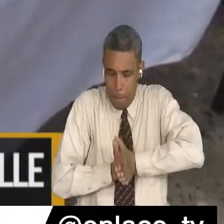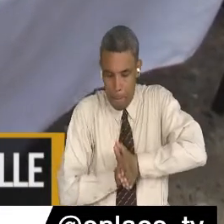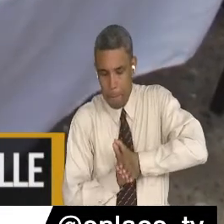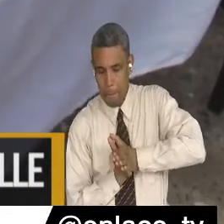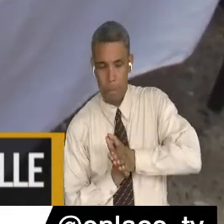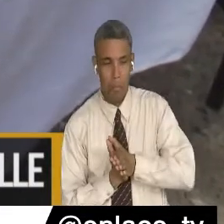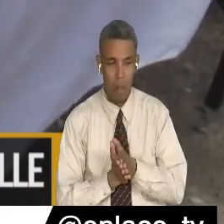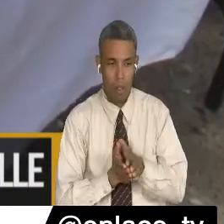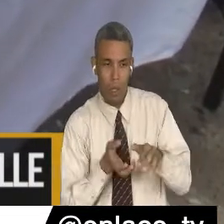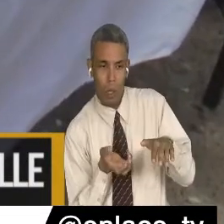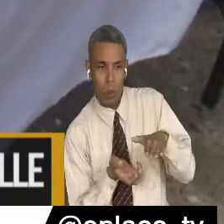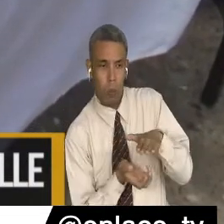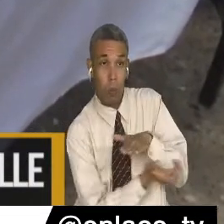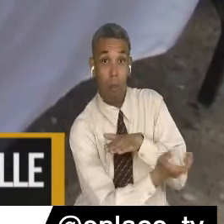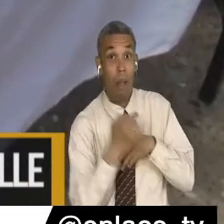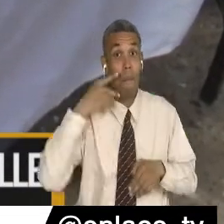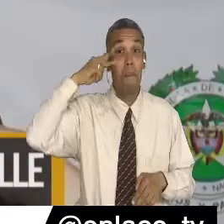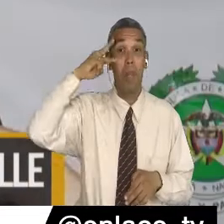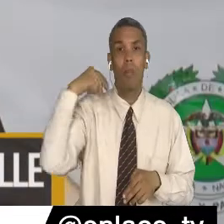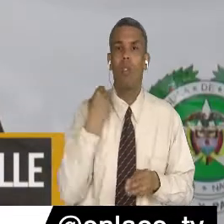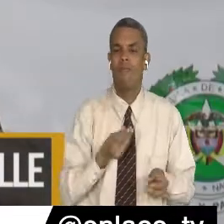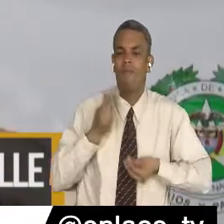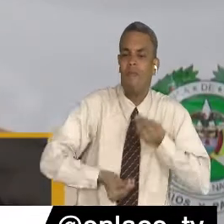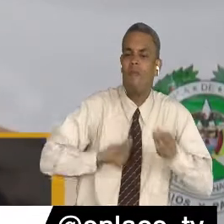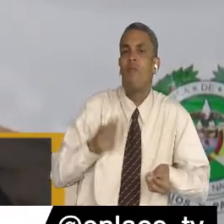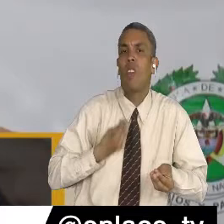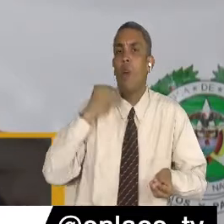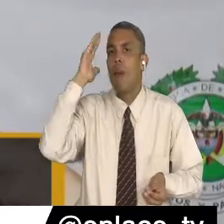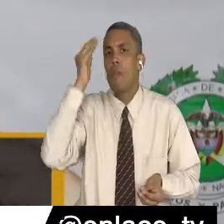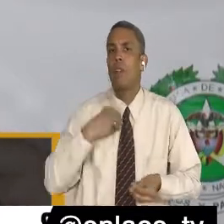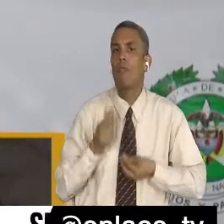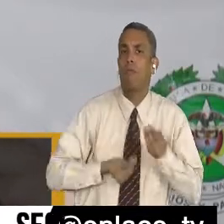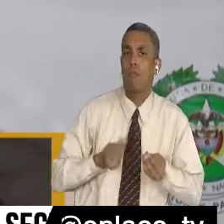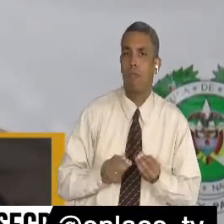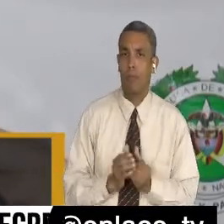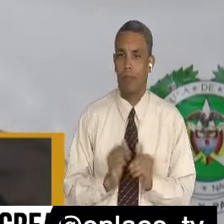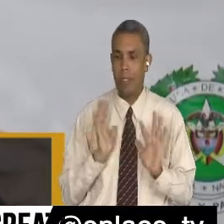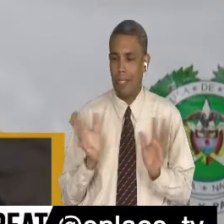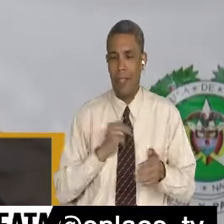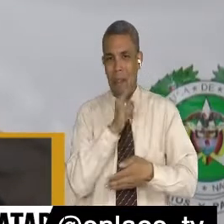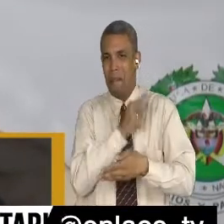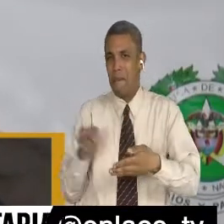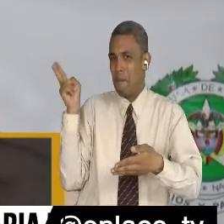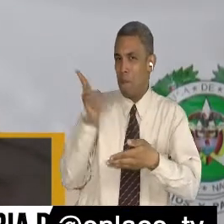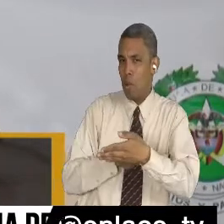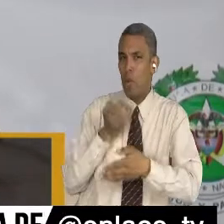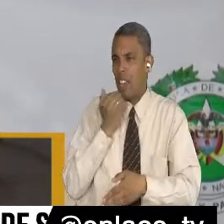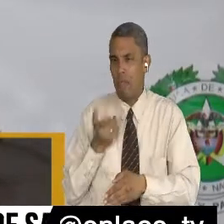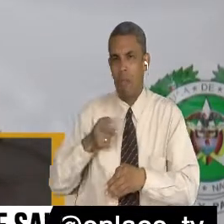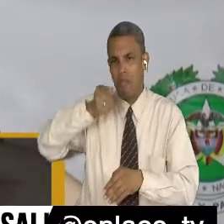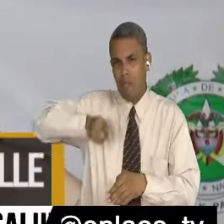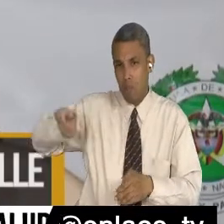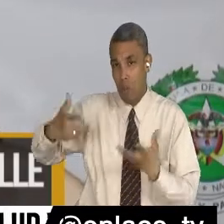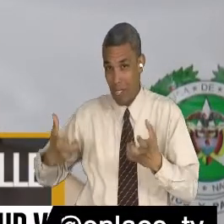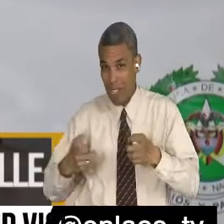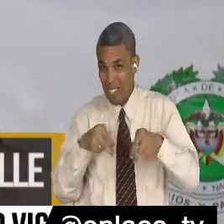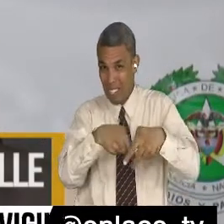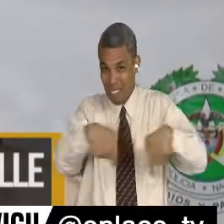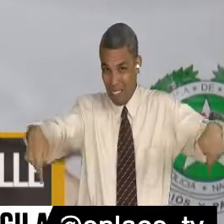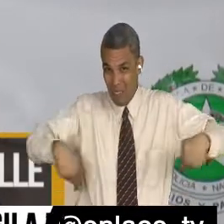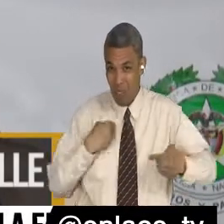a las autoridades a tomar las siguientes medidas. Vamos a prohibir el ingreso de gorras, el ingreso de alimentos,